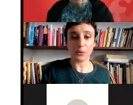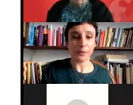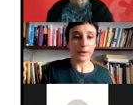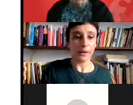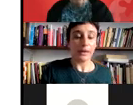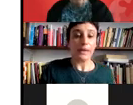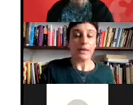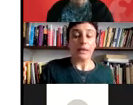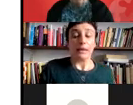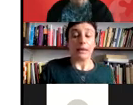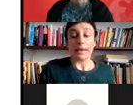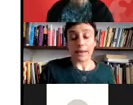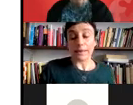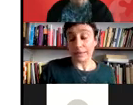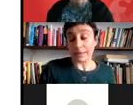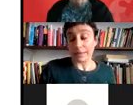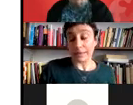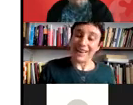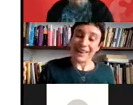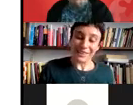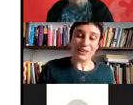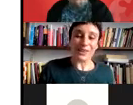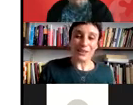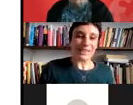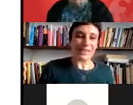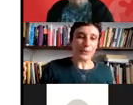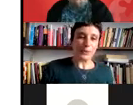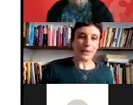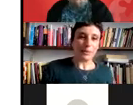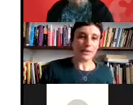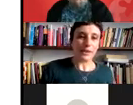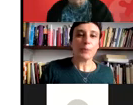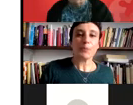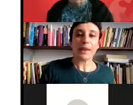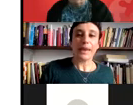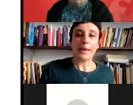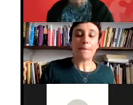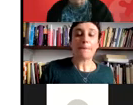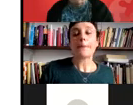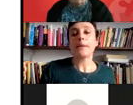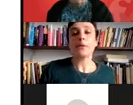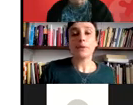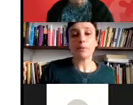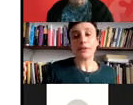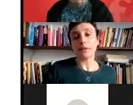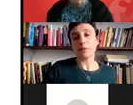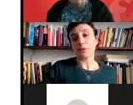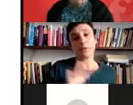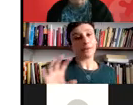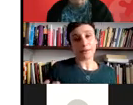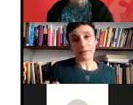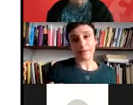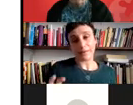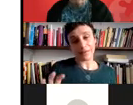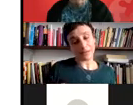DIAJU, que es la Dirección de Adolescencia y Juventudes del Ministerio. Y por último, tenemos